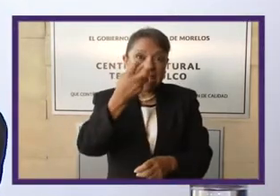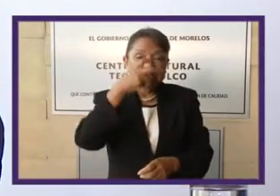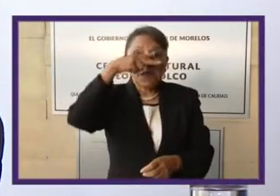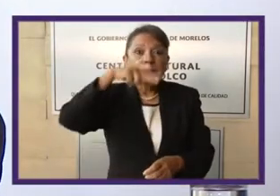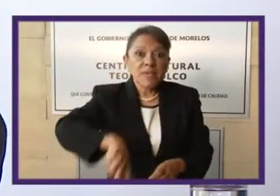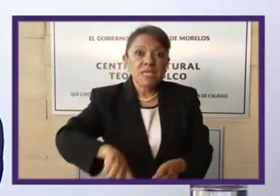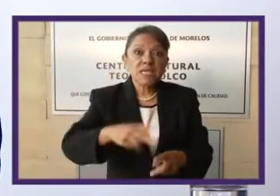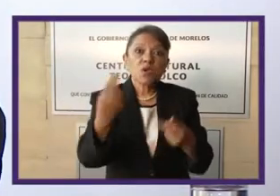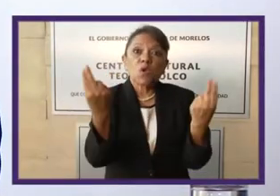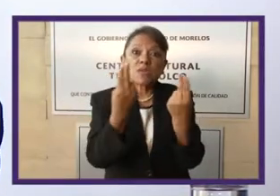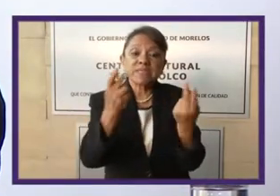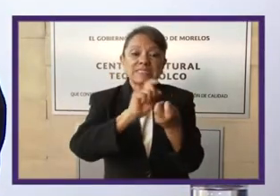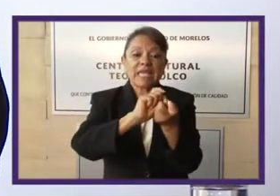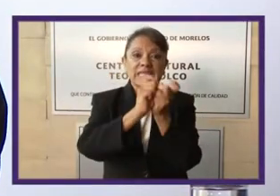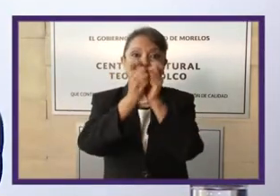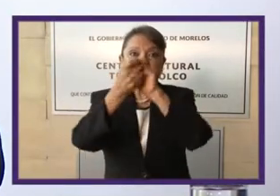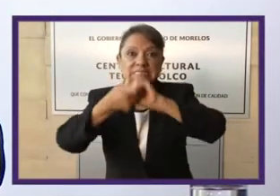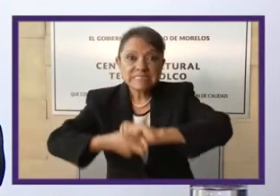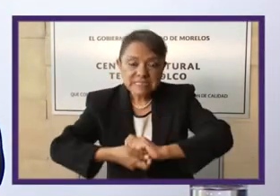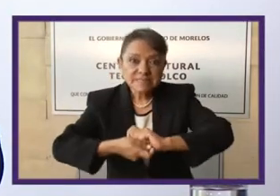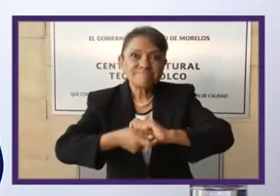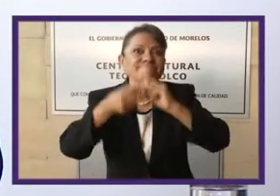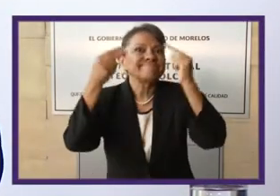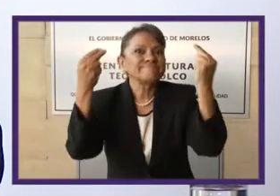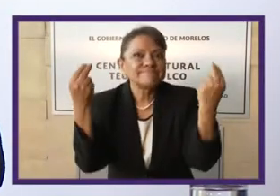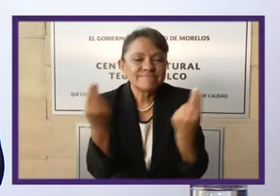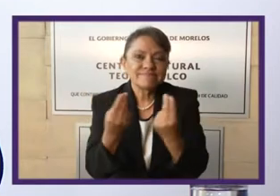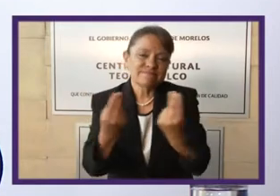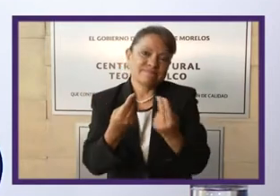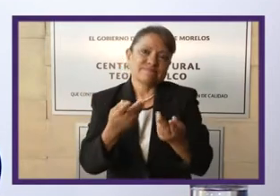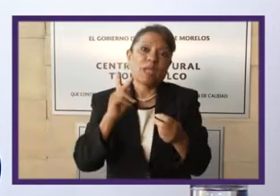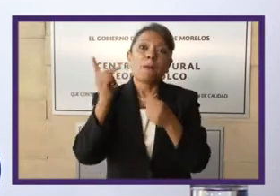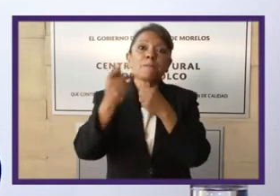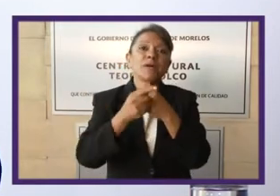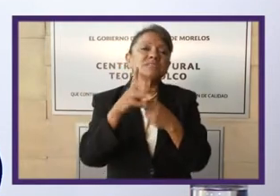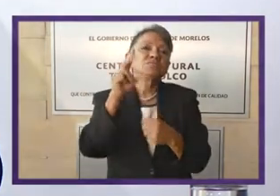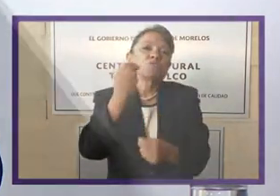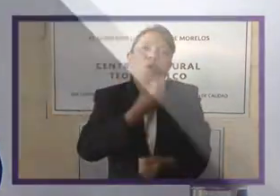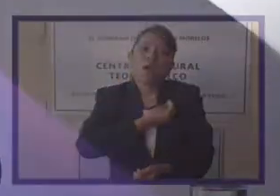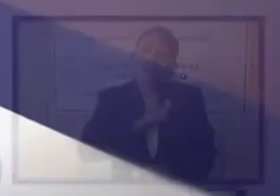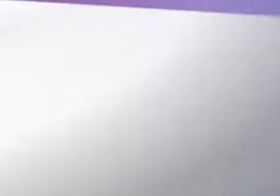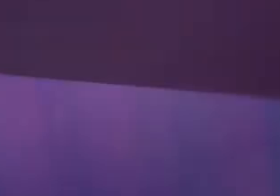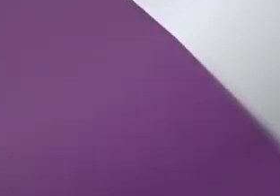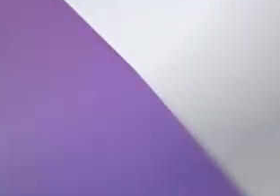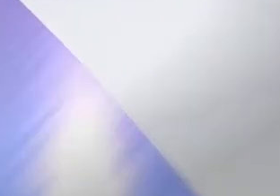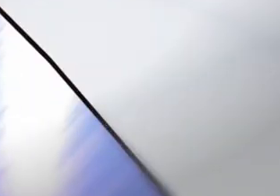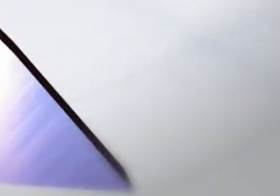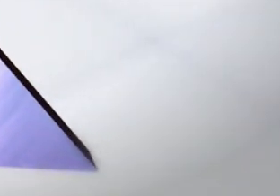necesaria o la transición indispensable. El país ya no aguanta más